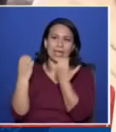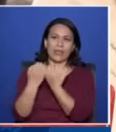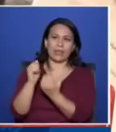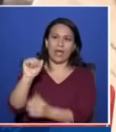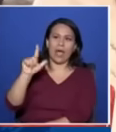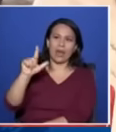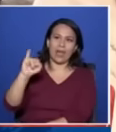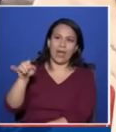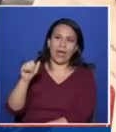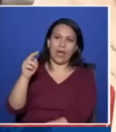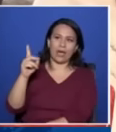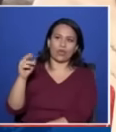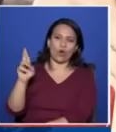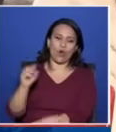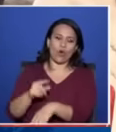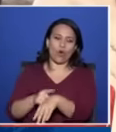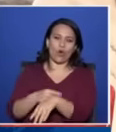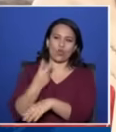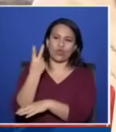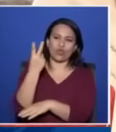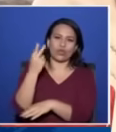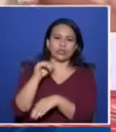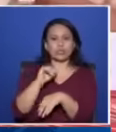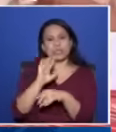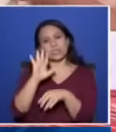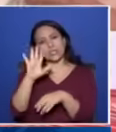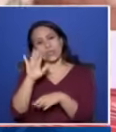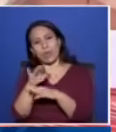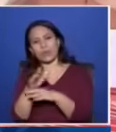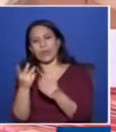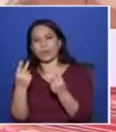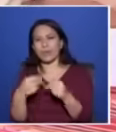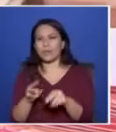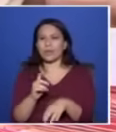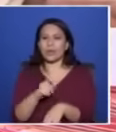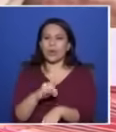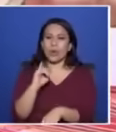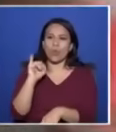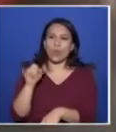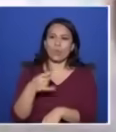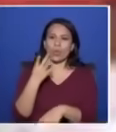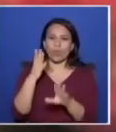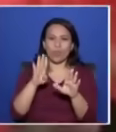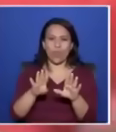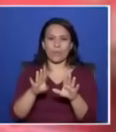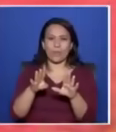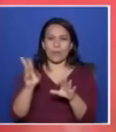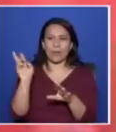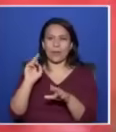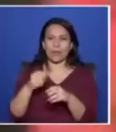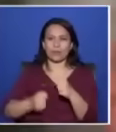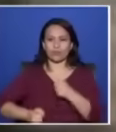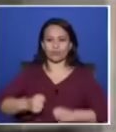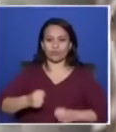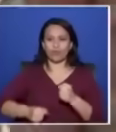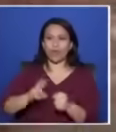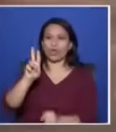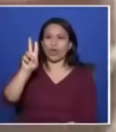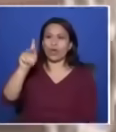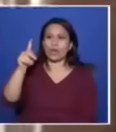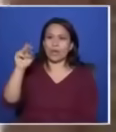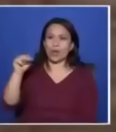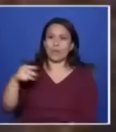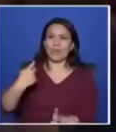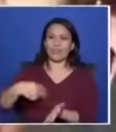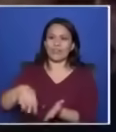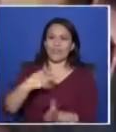a partir de las 14, de las 17 horas. Por su parte, el viernes 9 de febrero habrá una carrera atlética 2K y un festival